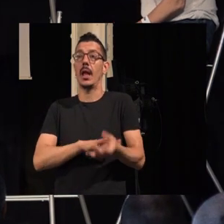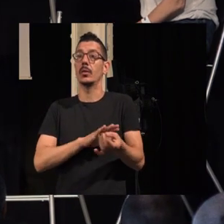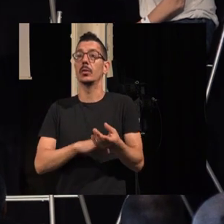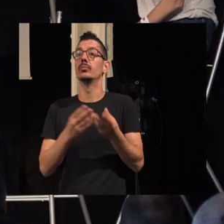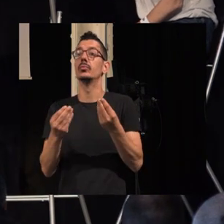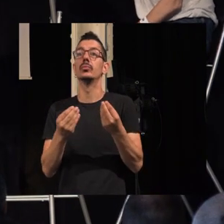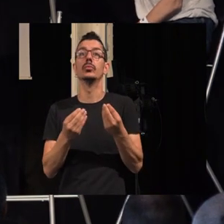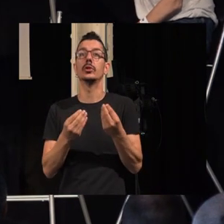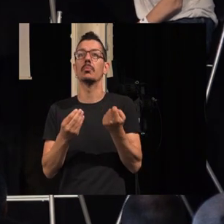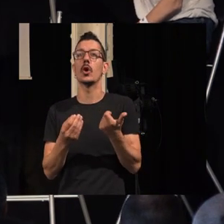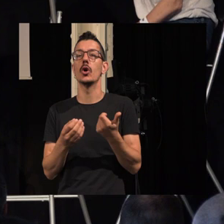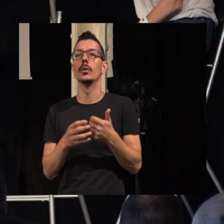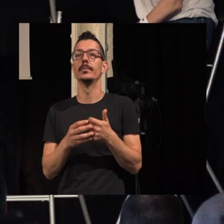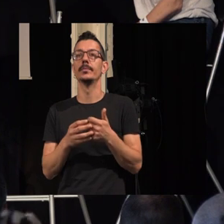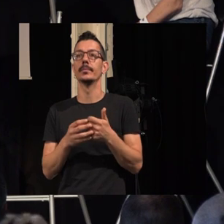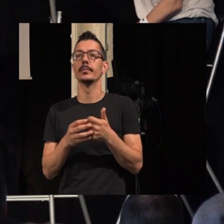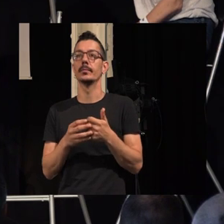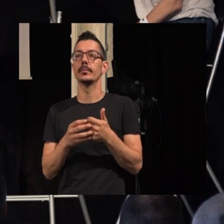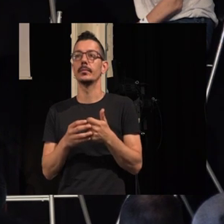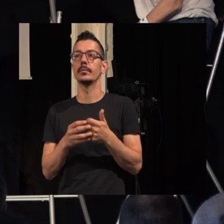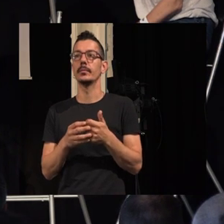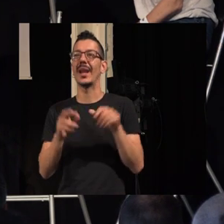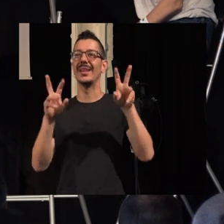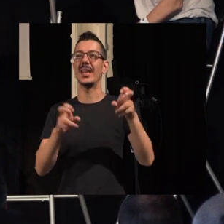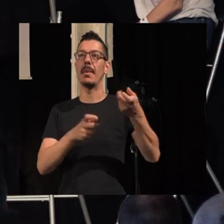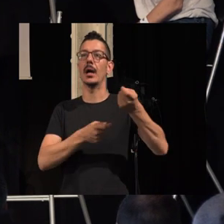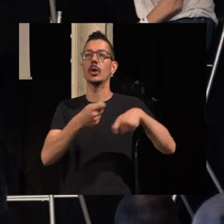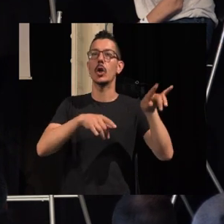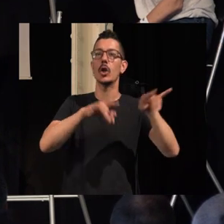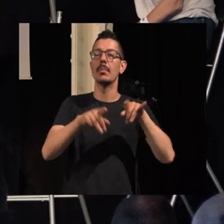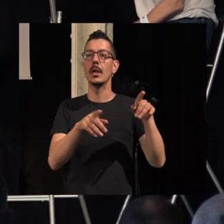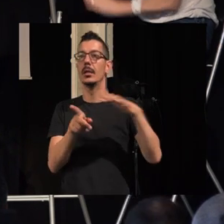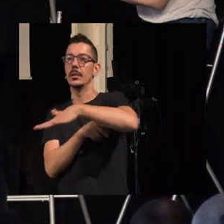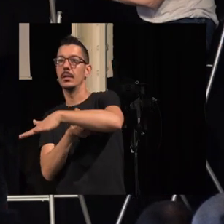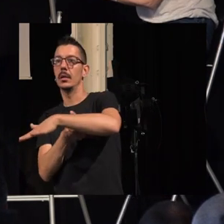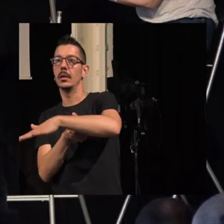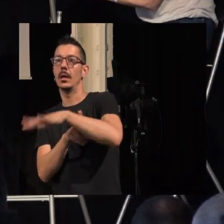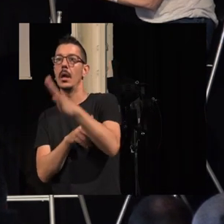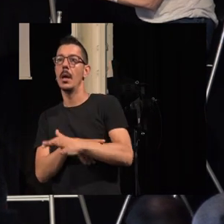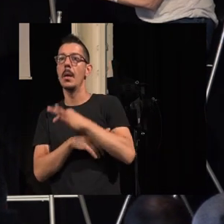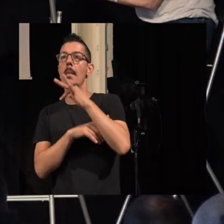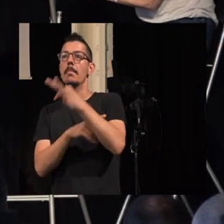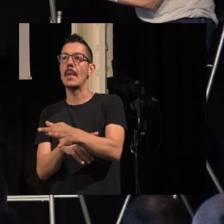mucha distorsión e interferencia comercial un fetichismo identitario